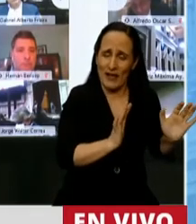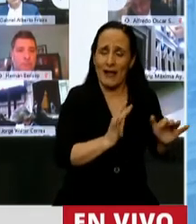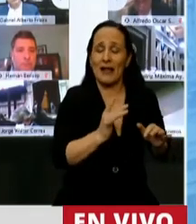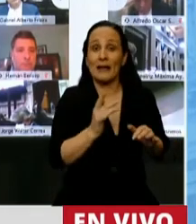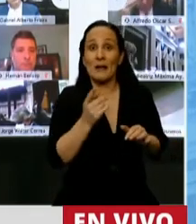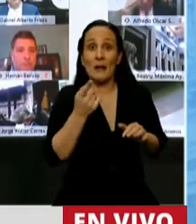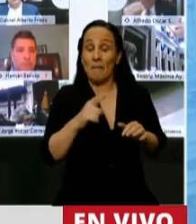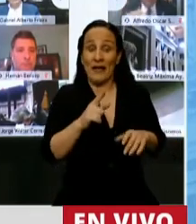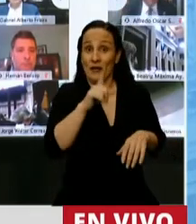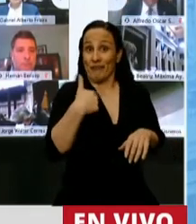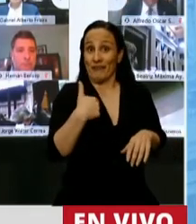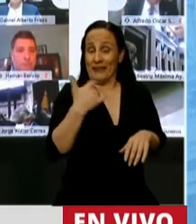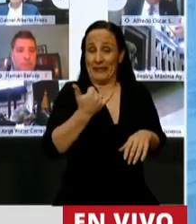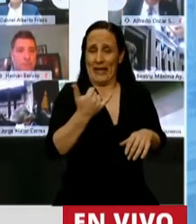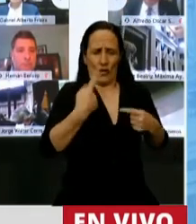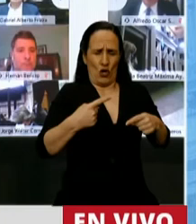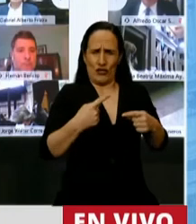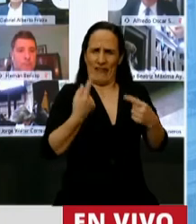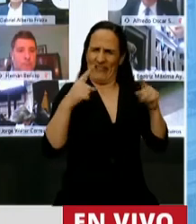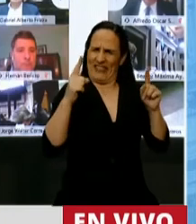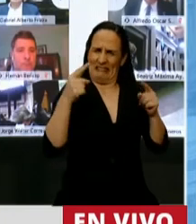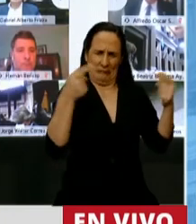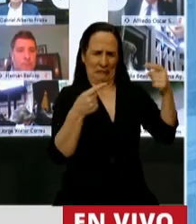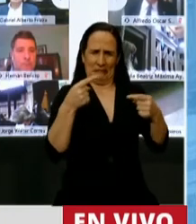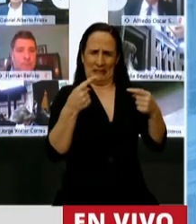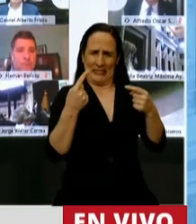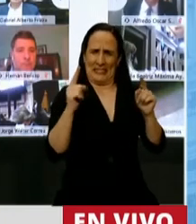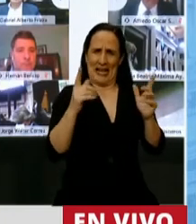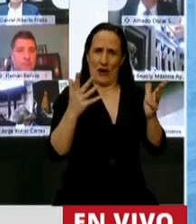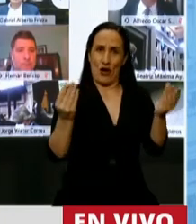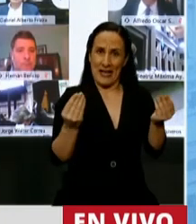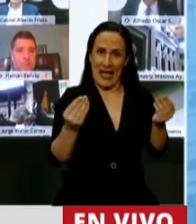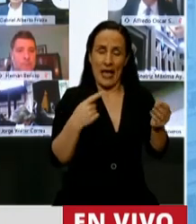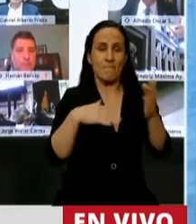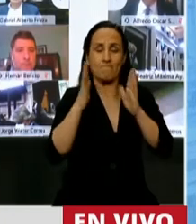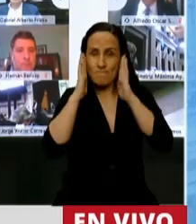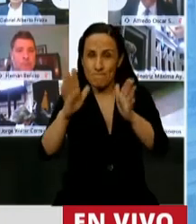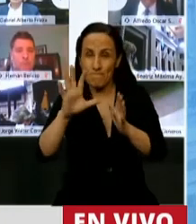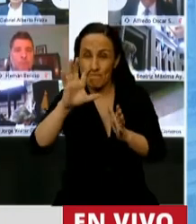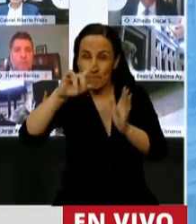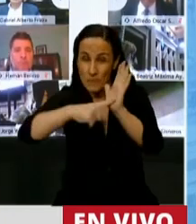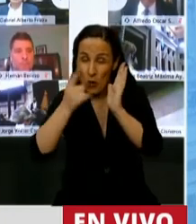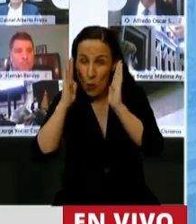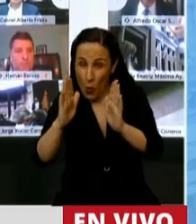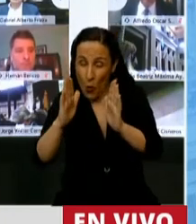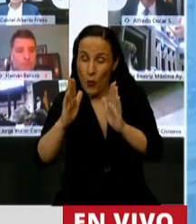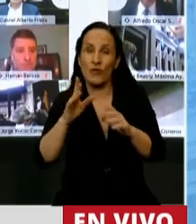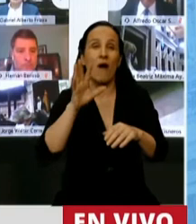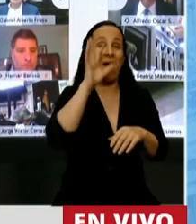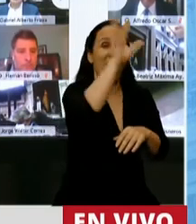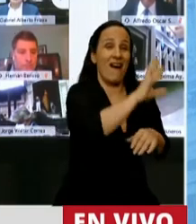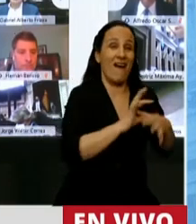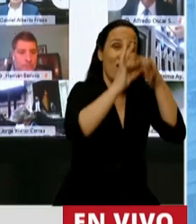que tiene este país es justamente el centralismo, el unitarismo versus el federalismo, con todo lo que ello